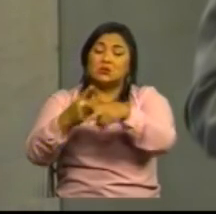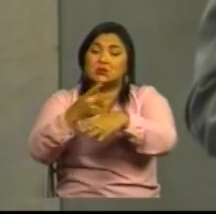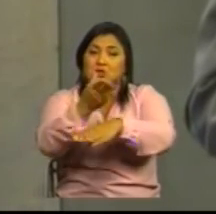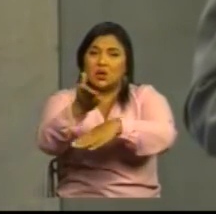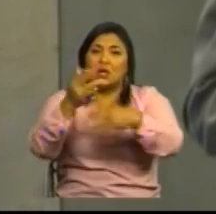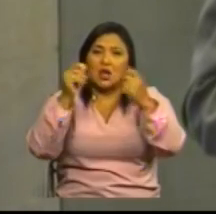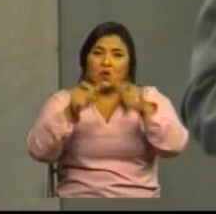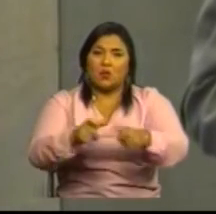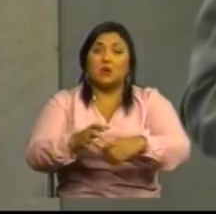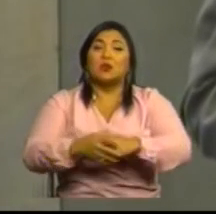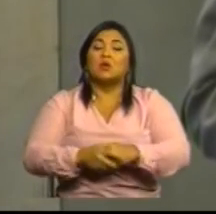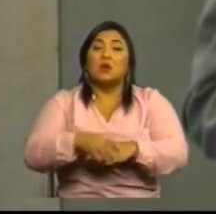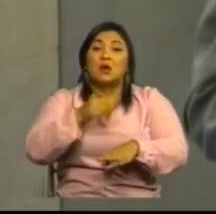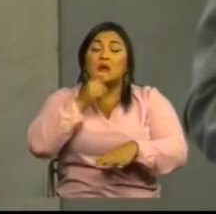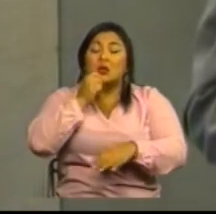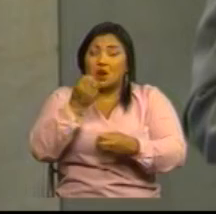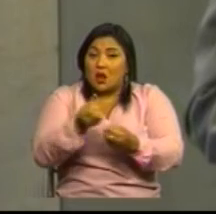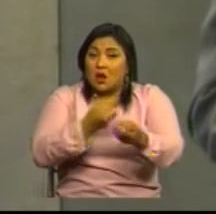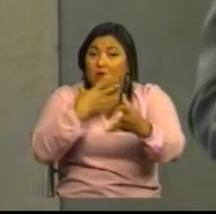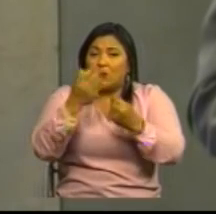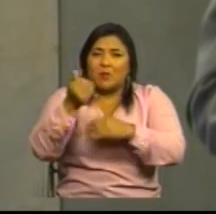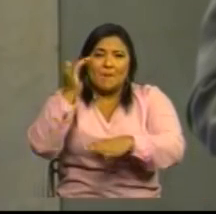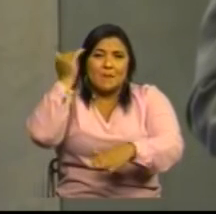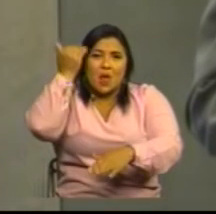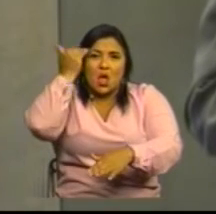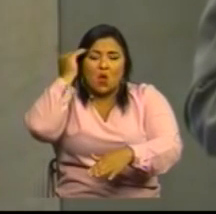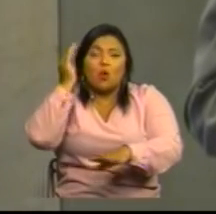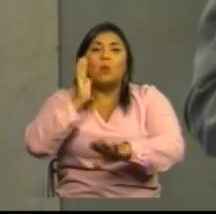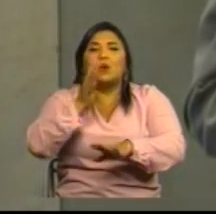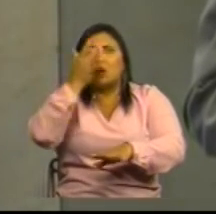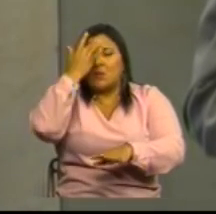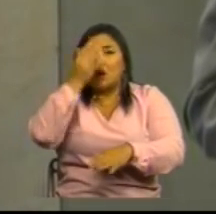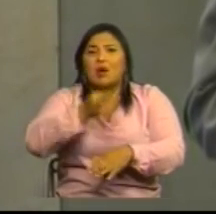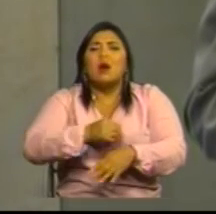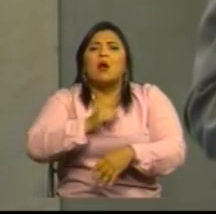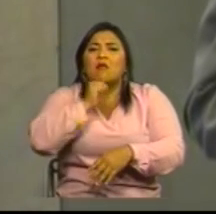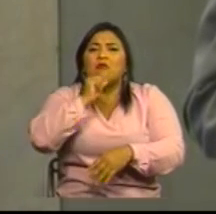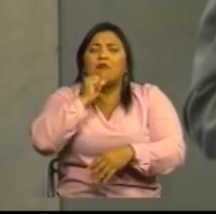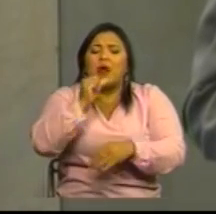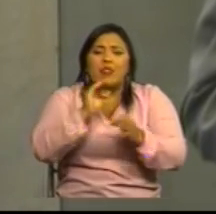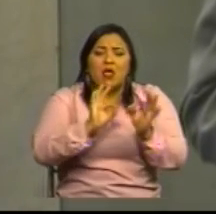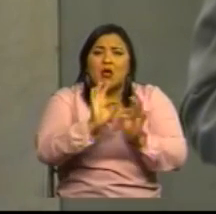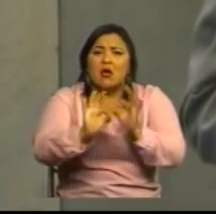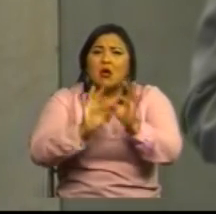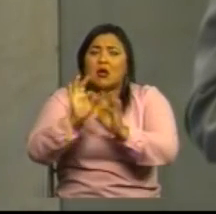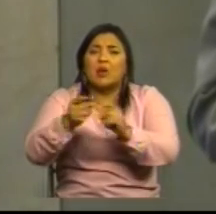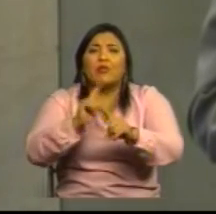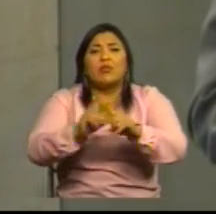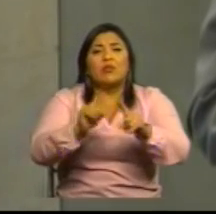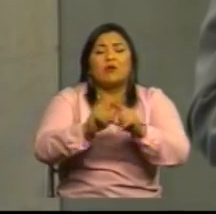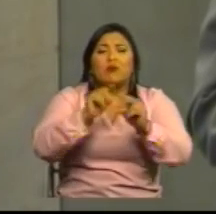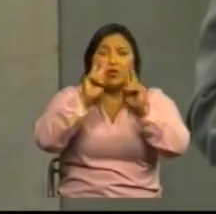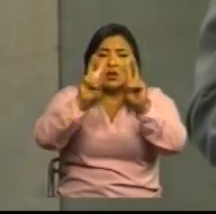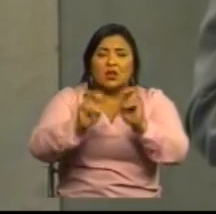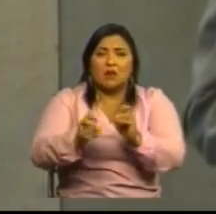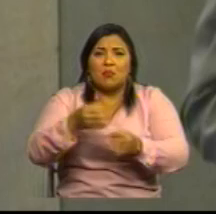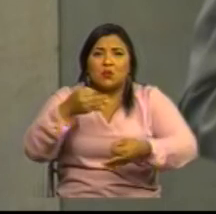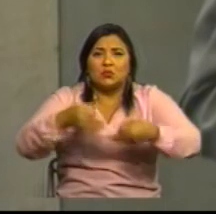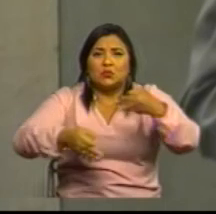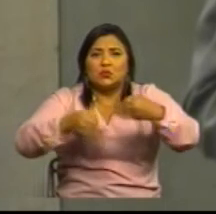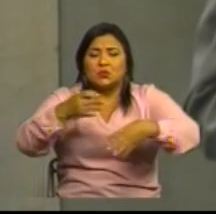Judicatura, quienes también han expresado su preocupación por la falta de trámites a los diferentes casos